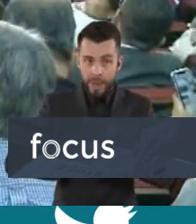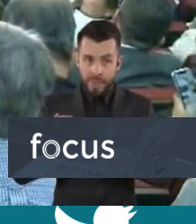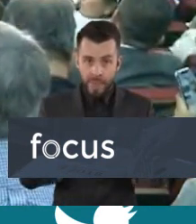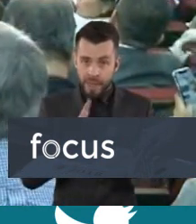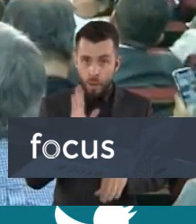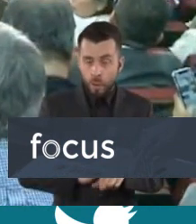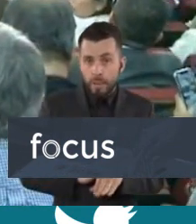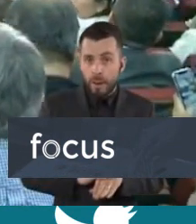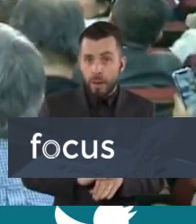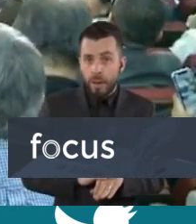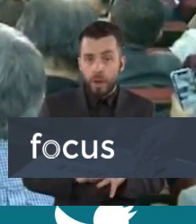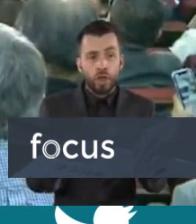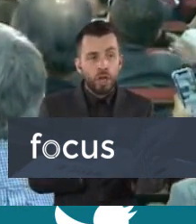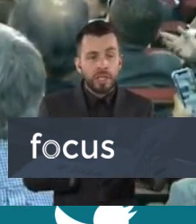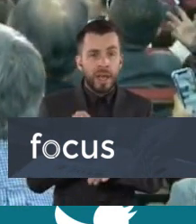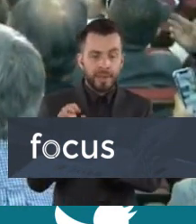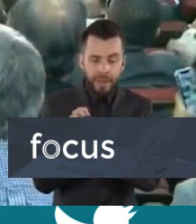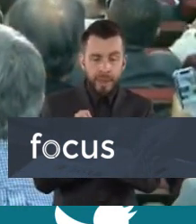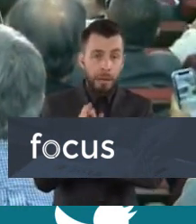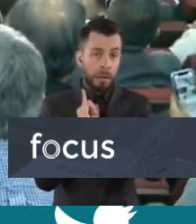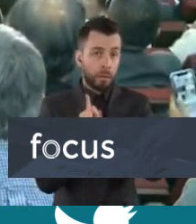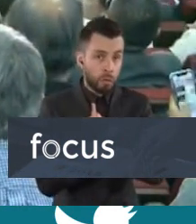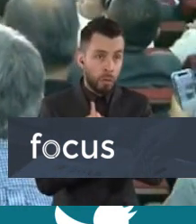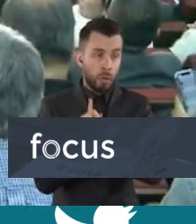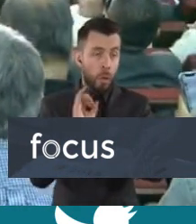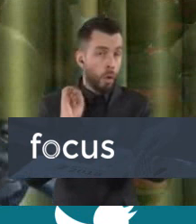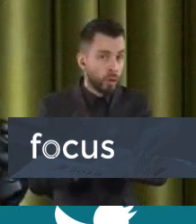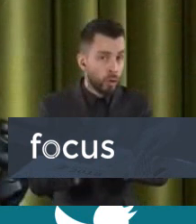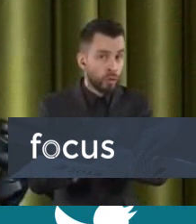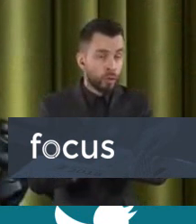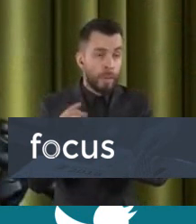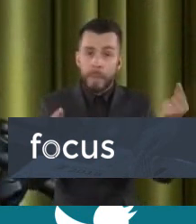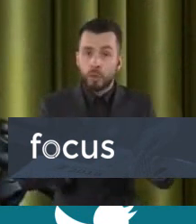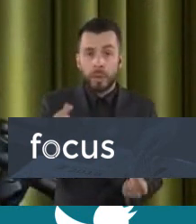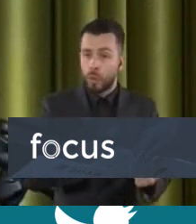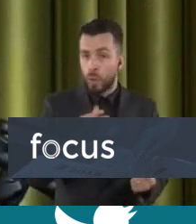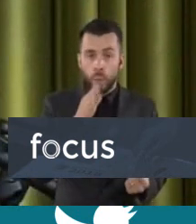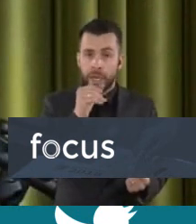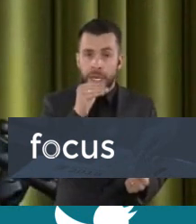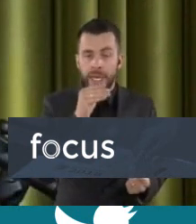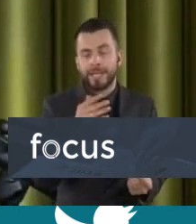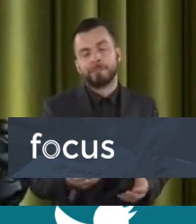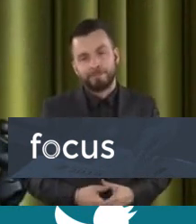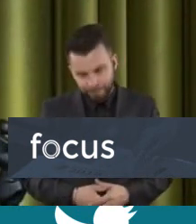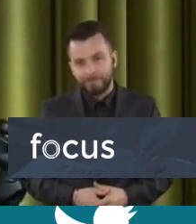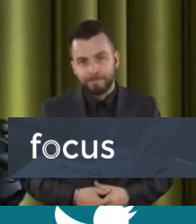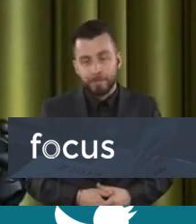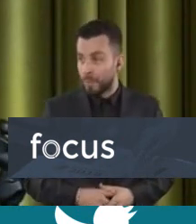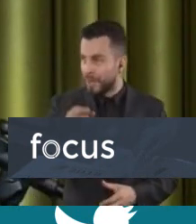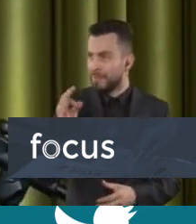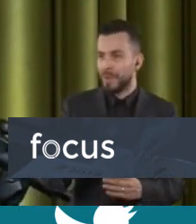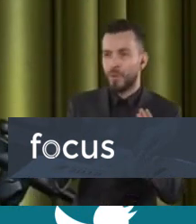No hay una estructura, no hay presupuesto. Por eso si se logra que ese